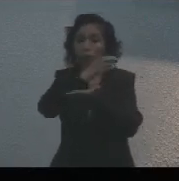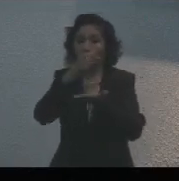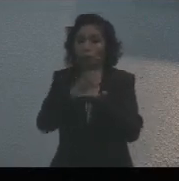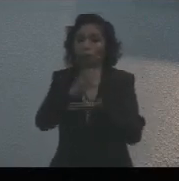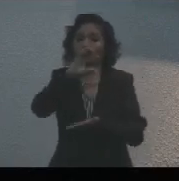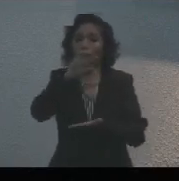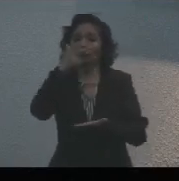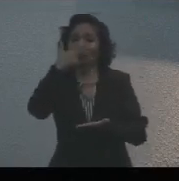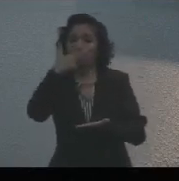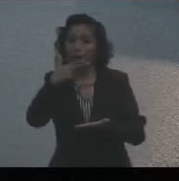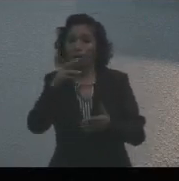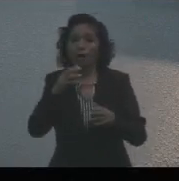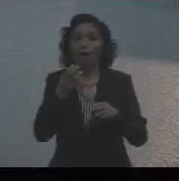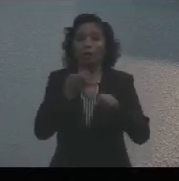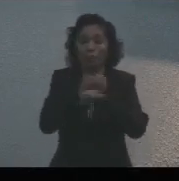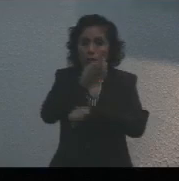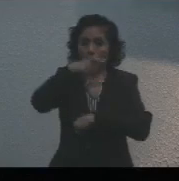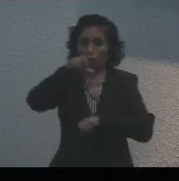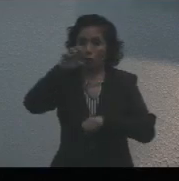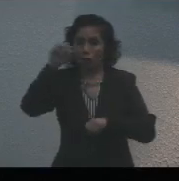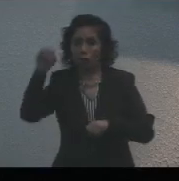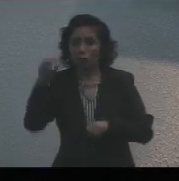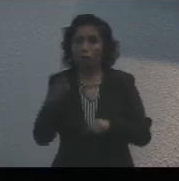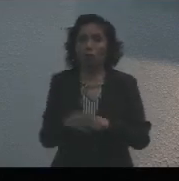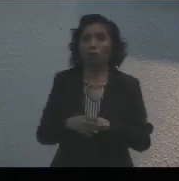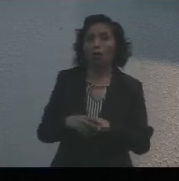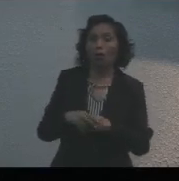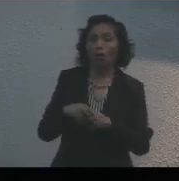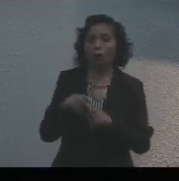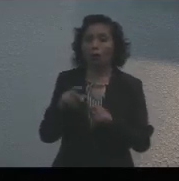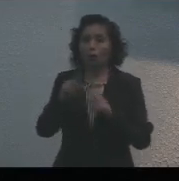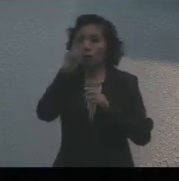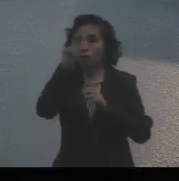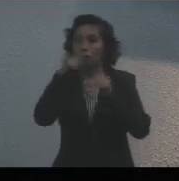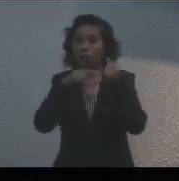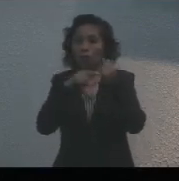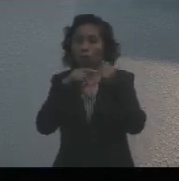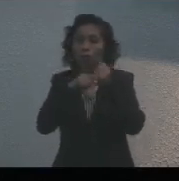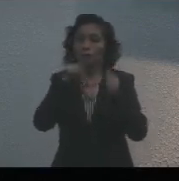Roo, a los 29 días del mes de mayo del año 2023.